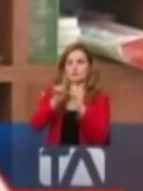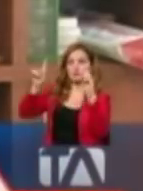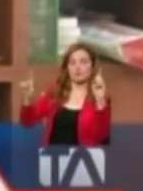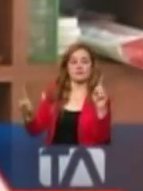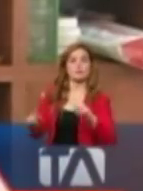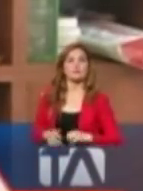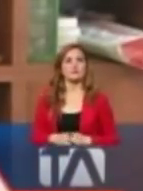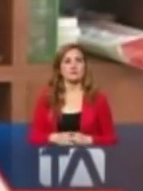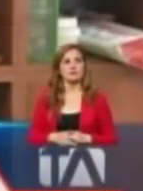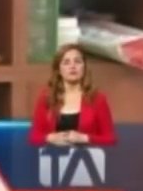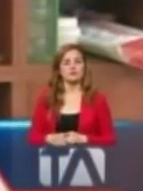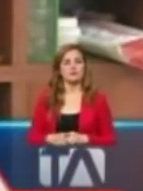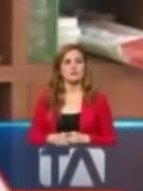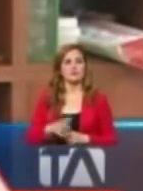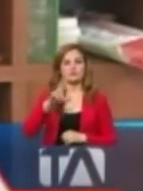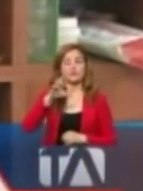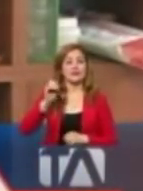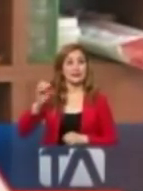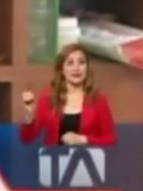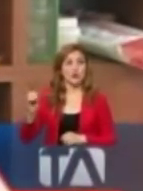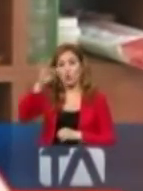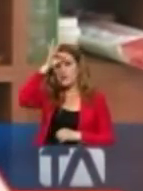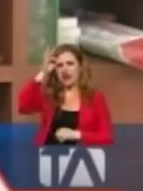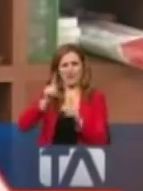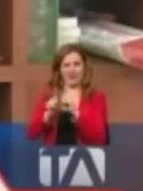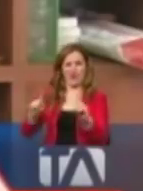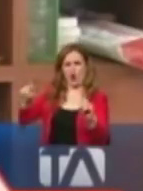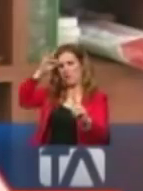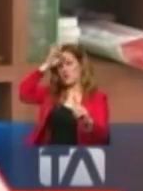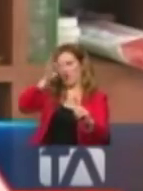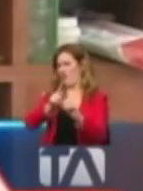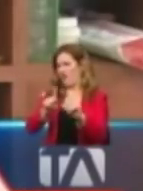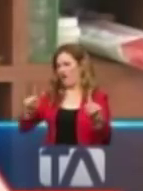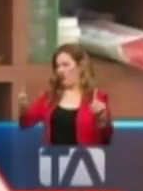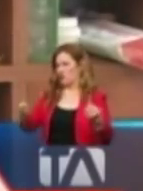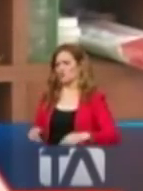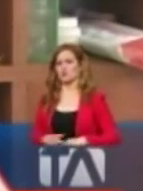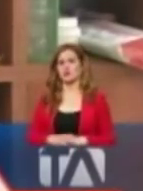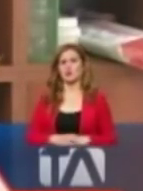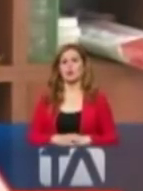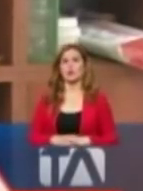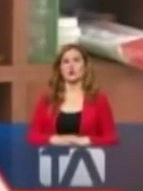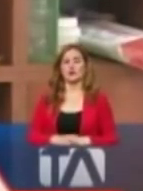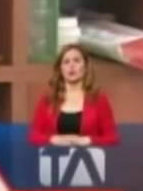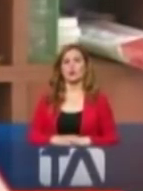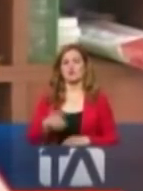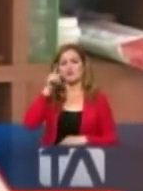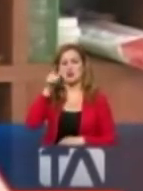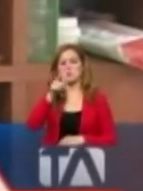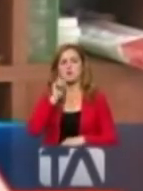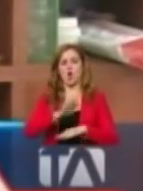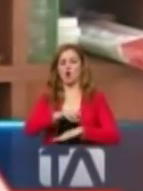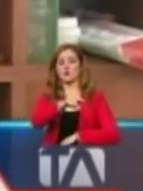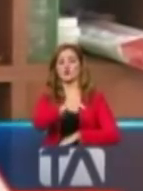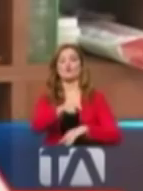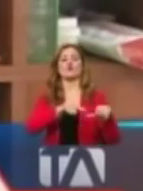distancia aproximada de unos 300 metros del hospital. Me acusa el señor Gustavo Benítez que yo me